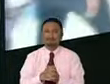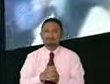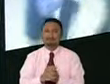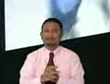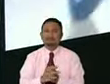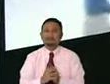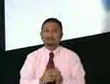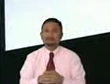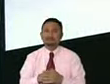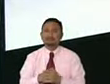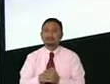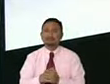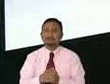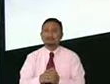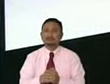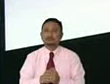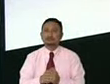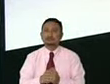¿Te escucho?